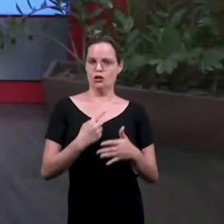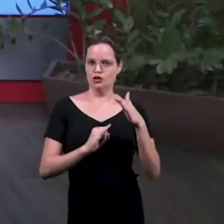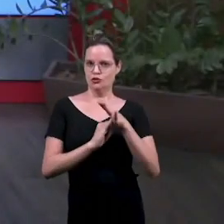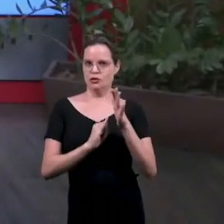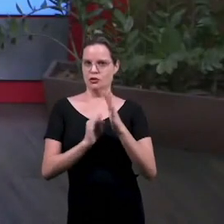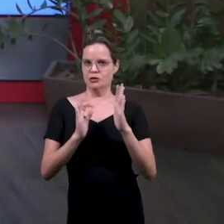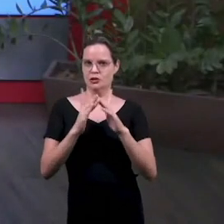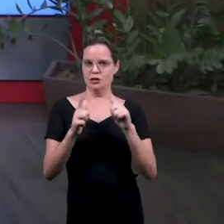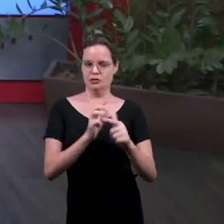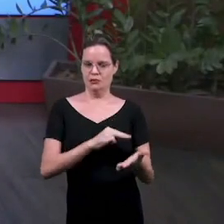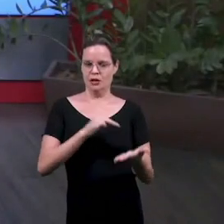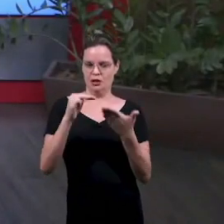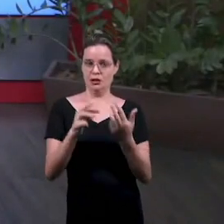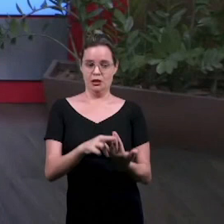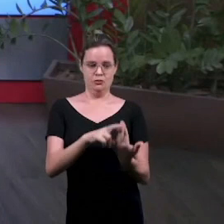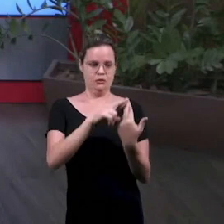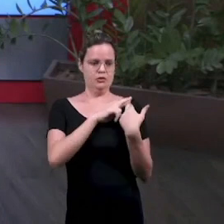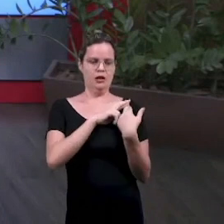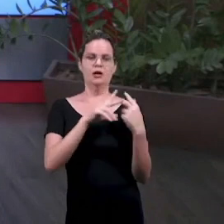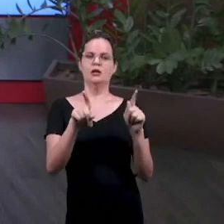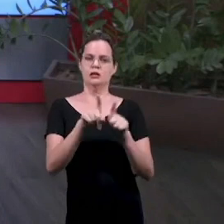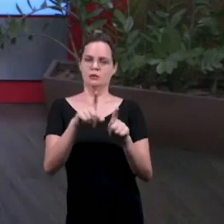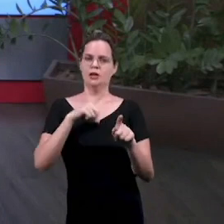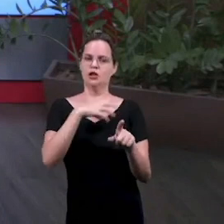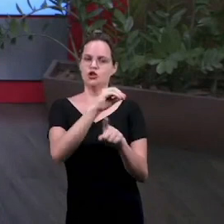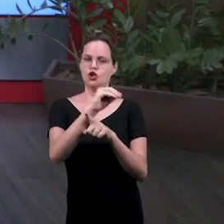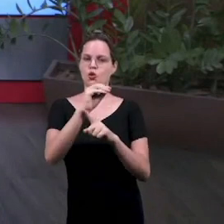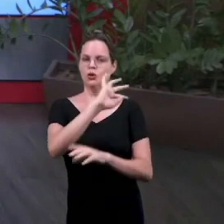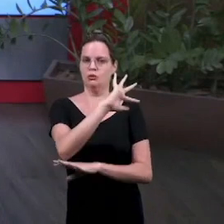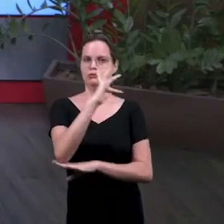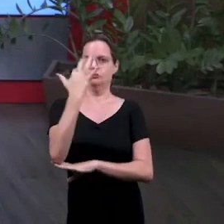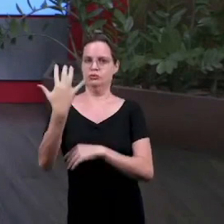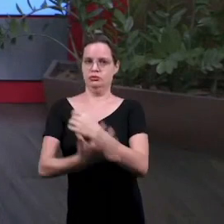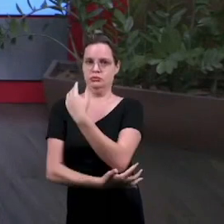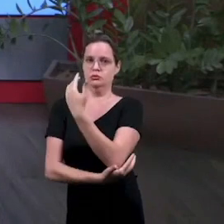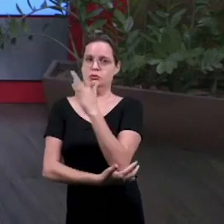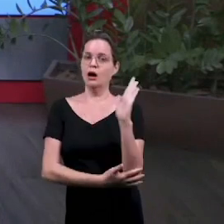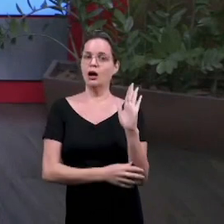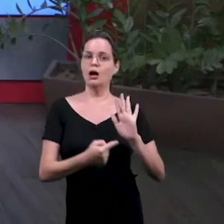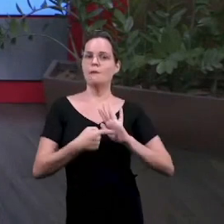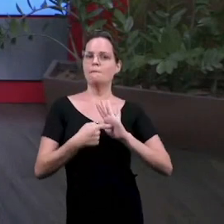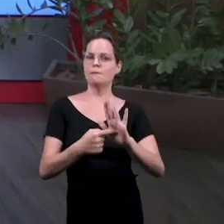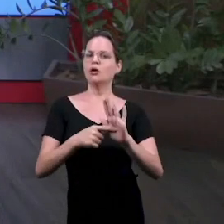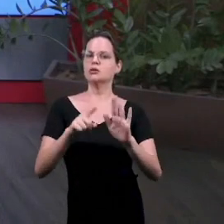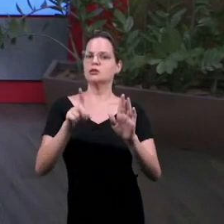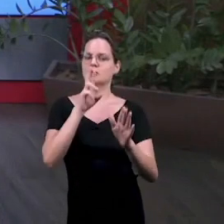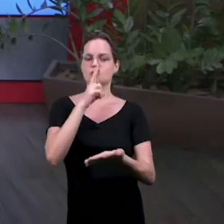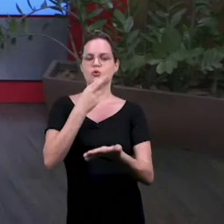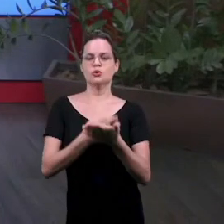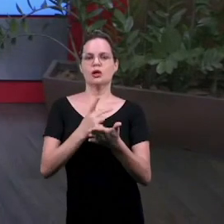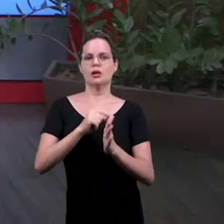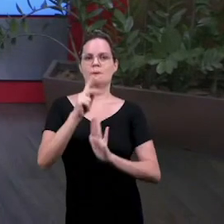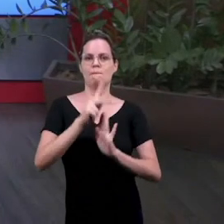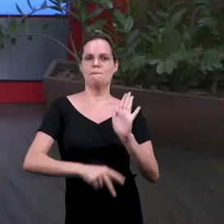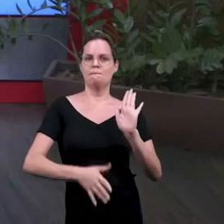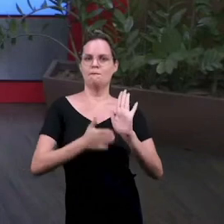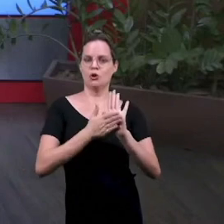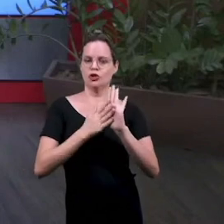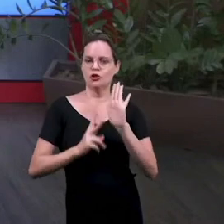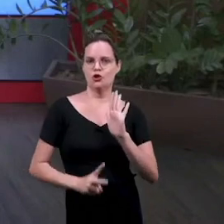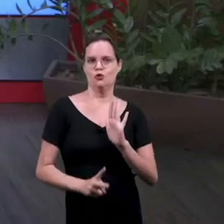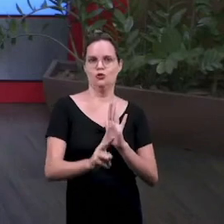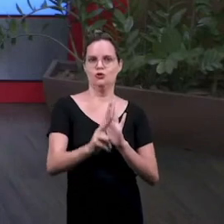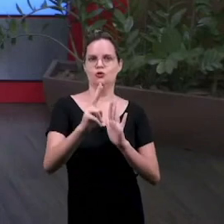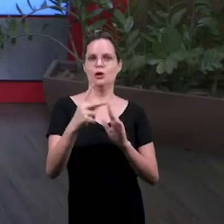Pero la responsabilidad de nuestra institución es de carácter ambiental y continúa resultando en